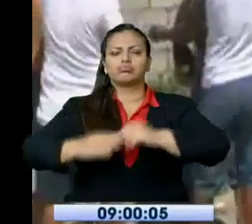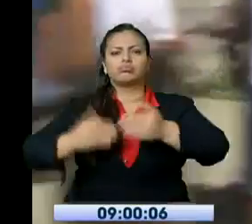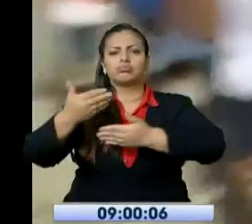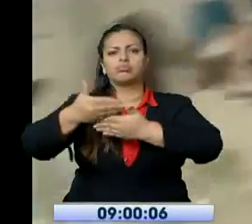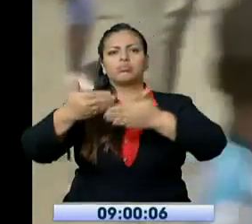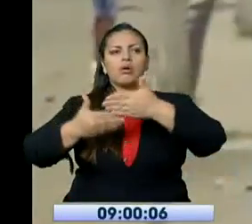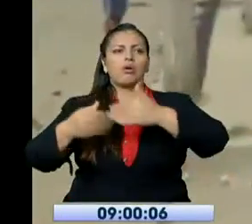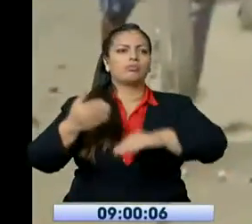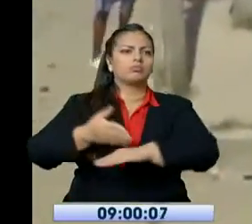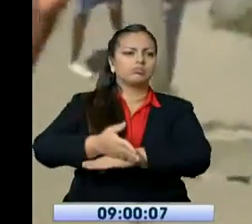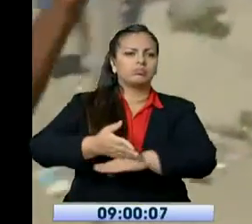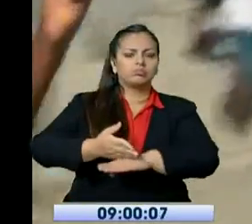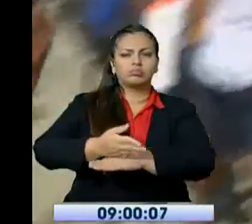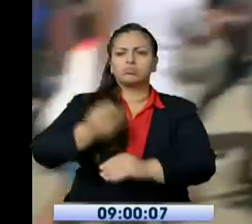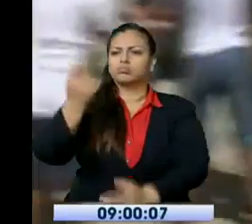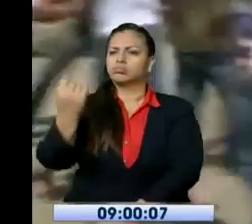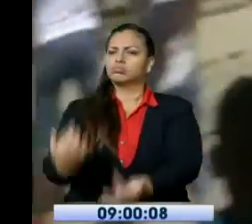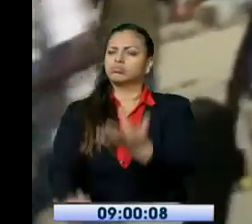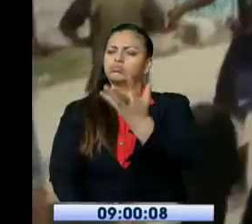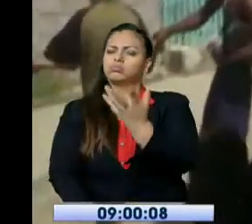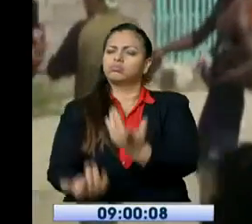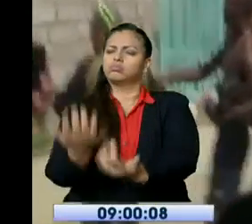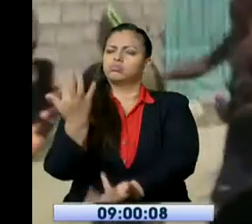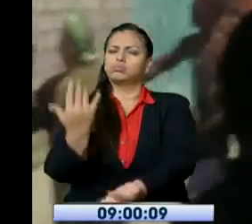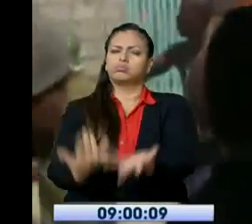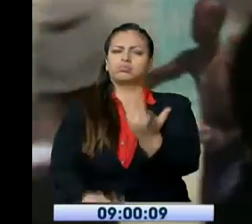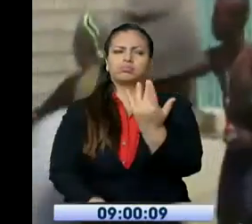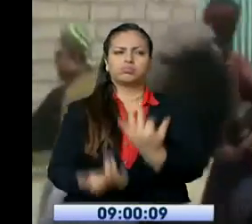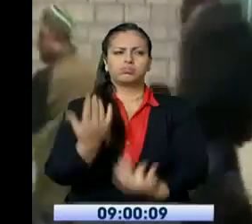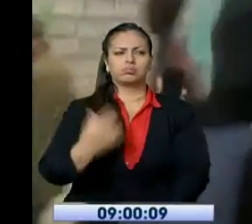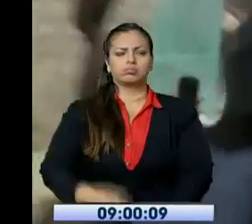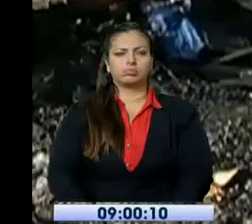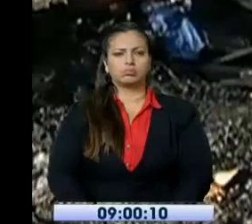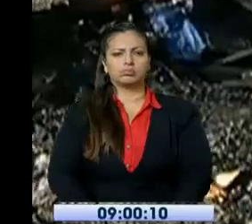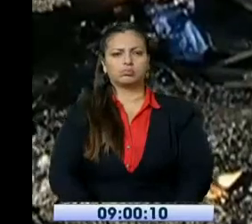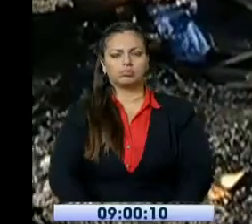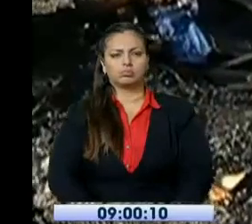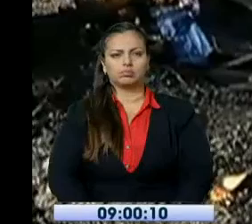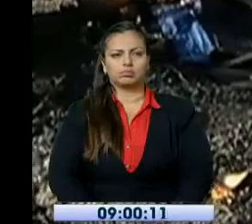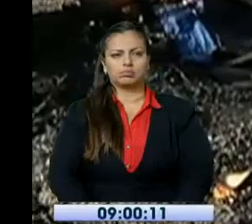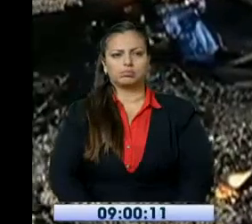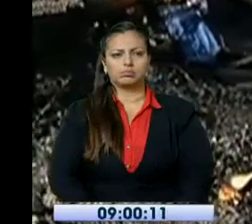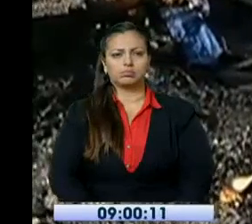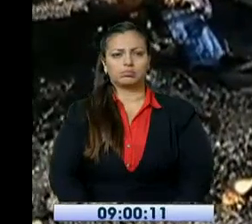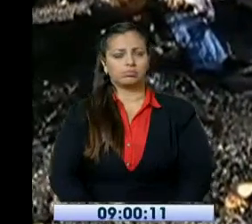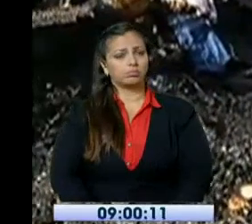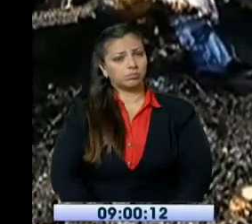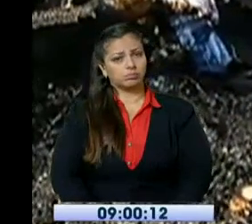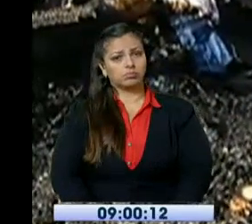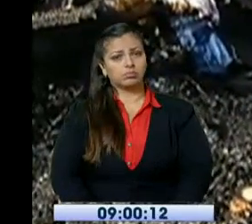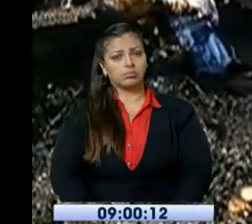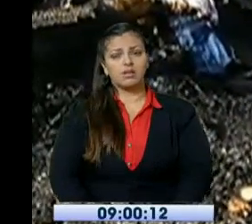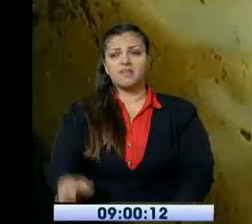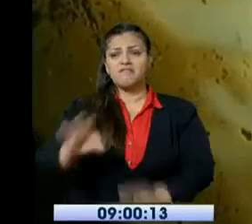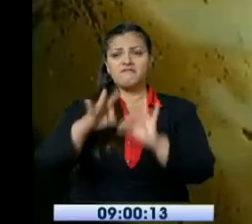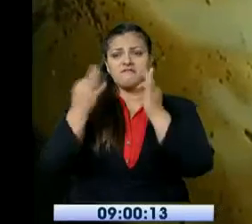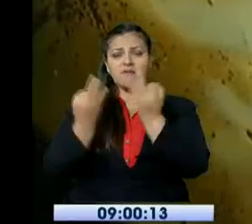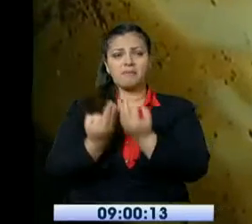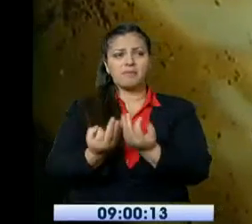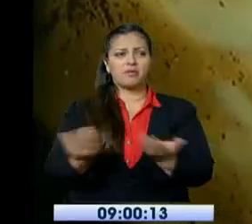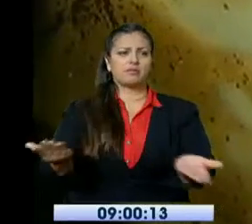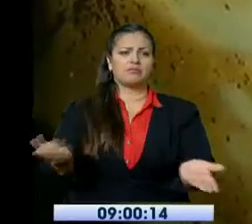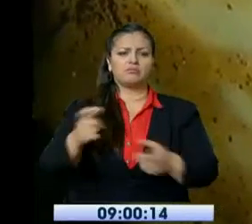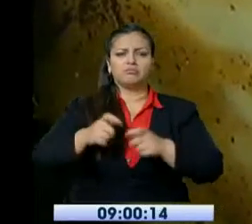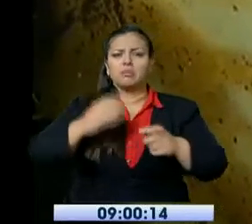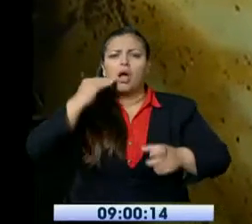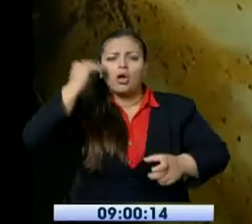estalló un cilindro de gas. 14 personas, entre niños y adultos, quedaron damnificados con pérdidas materiales. No